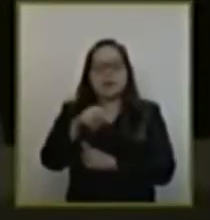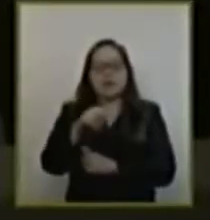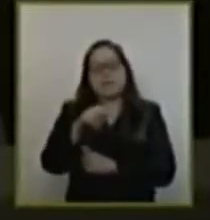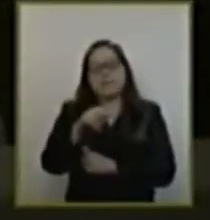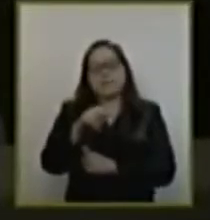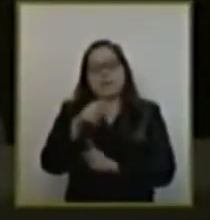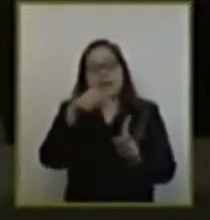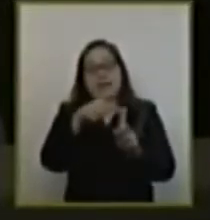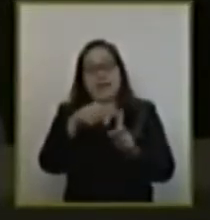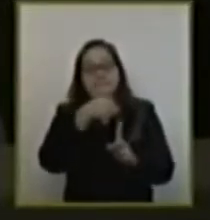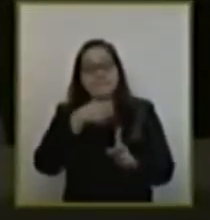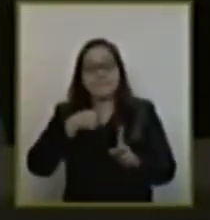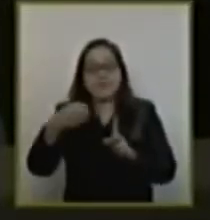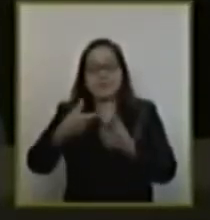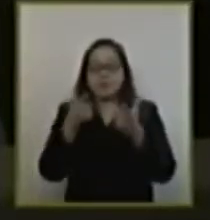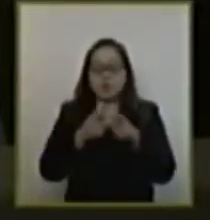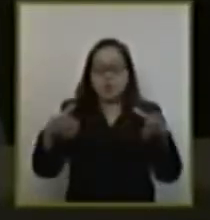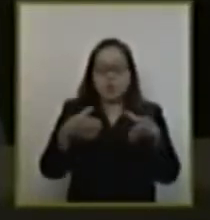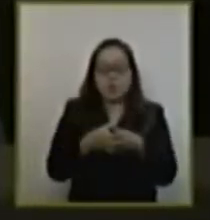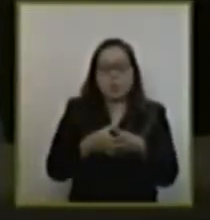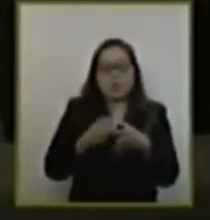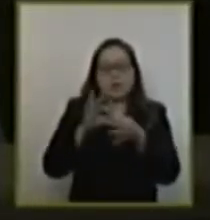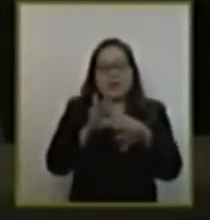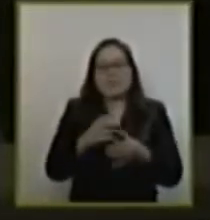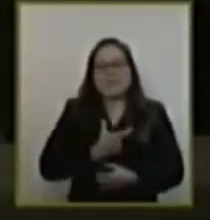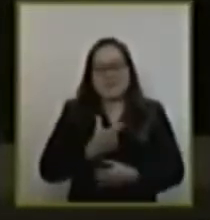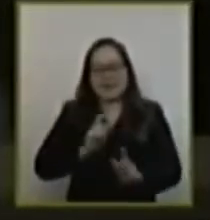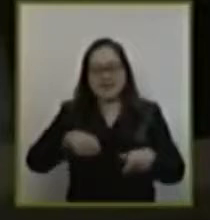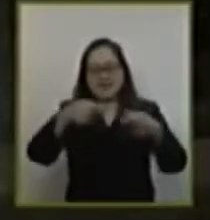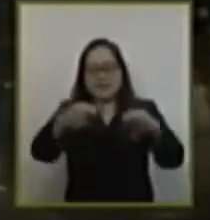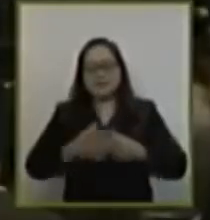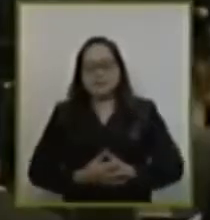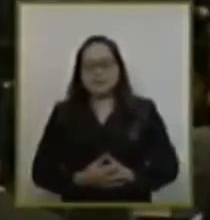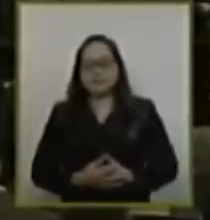como miembro de la Orden Mexicana de esta presea.